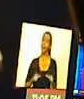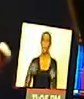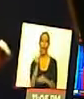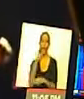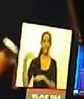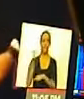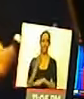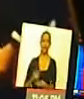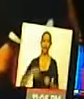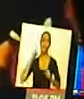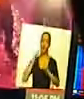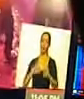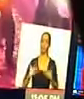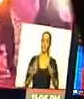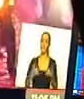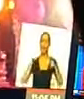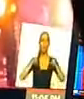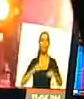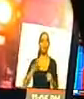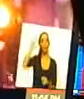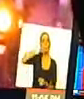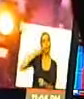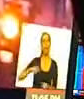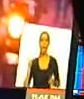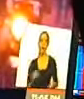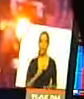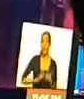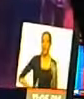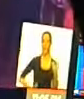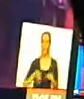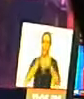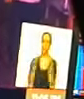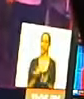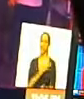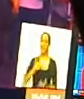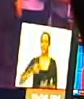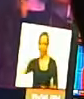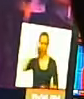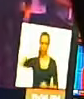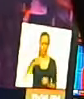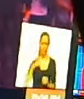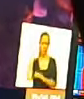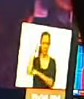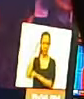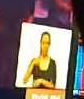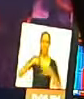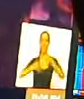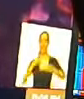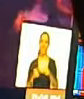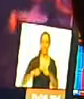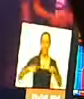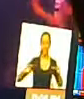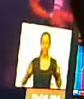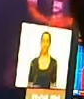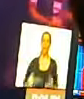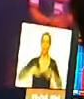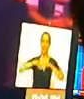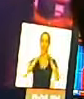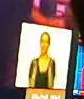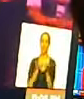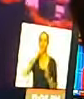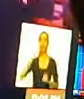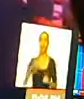de la actualidad, comandante, padre y pueblo, presidente, hermano y sueño, por el mundo que queremos, con conciencia venceremos, la revolución se extiende, para sanar al planeta y comar, los presidentes